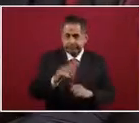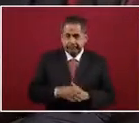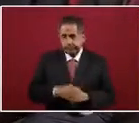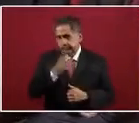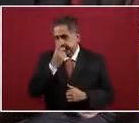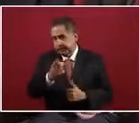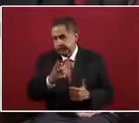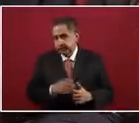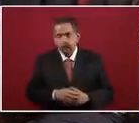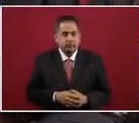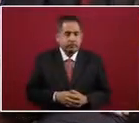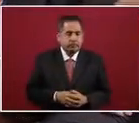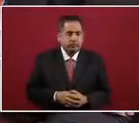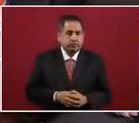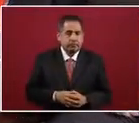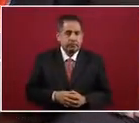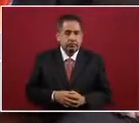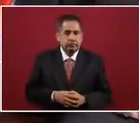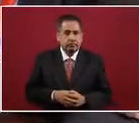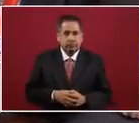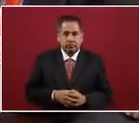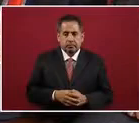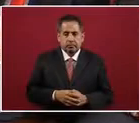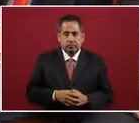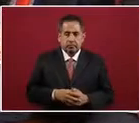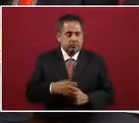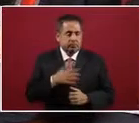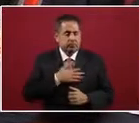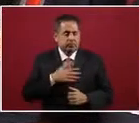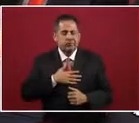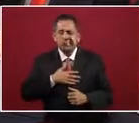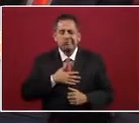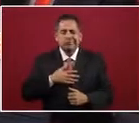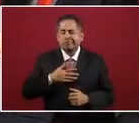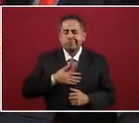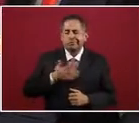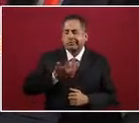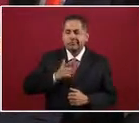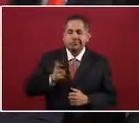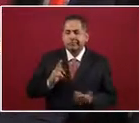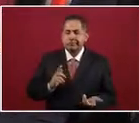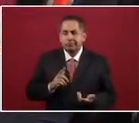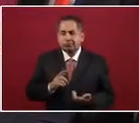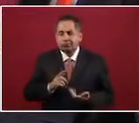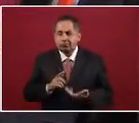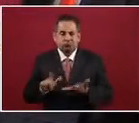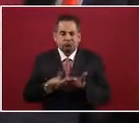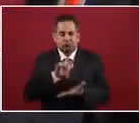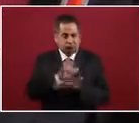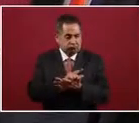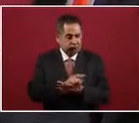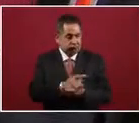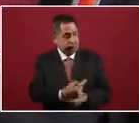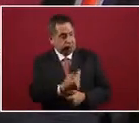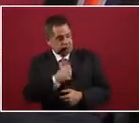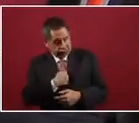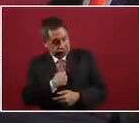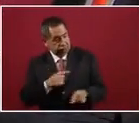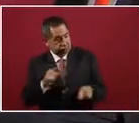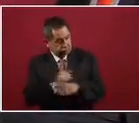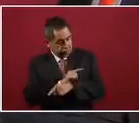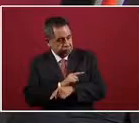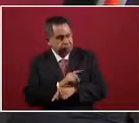decir que no soy partidario de la ley del talión.